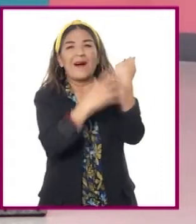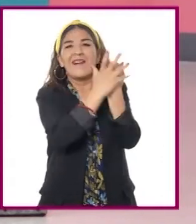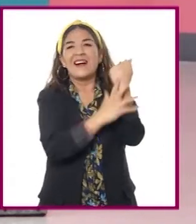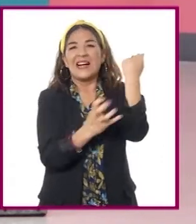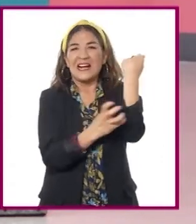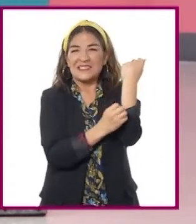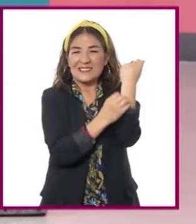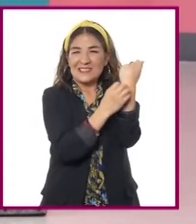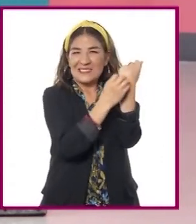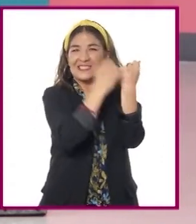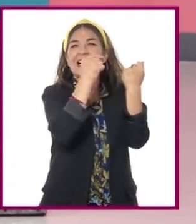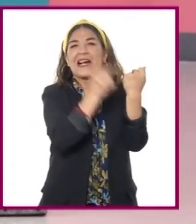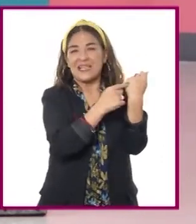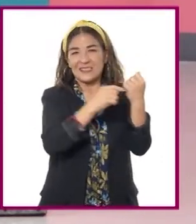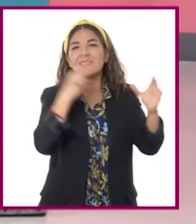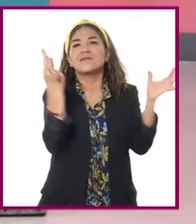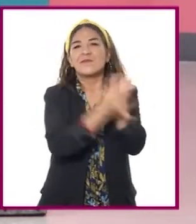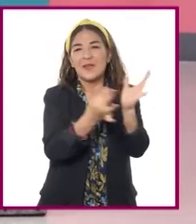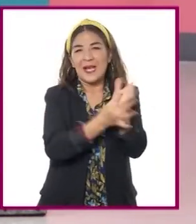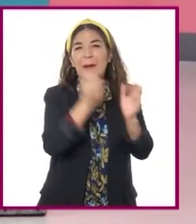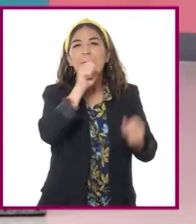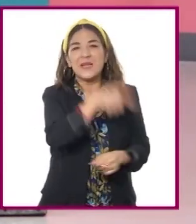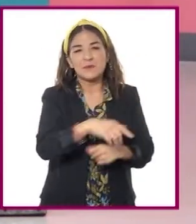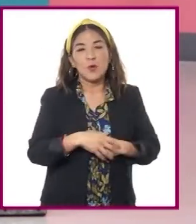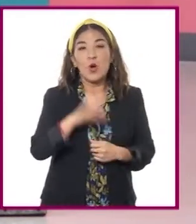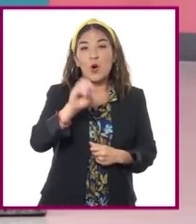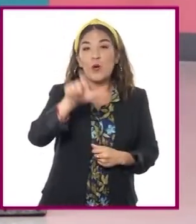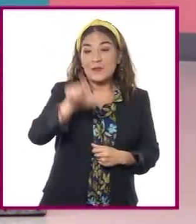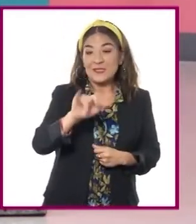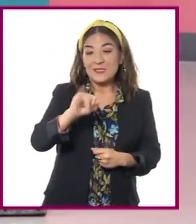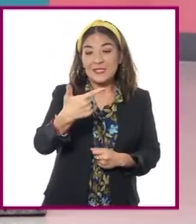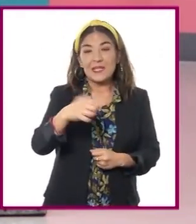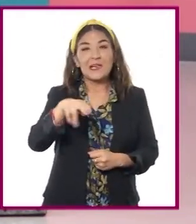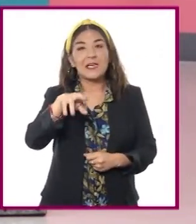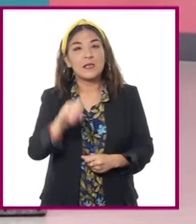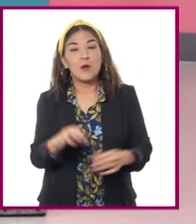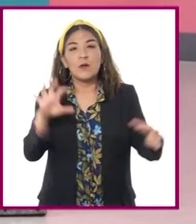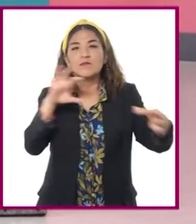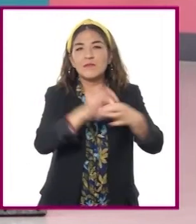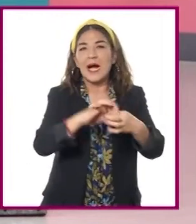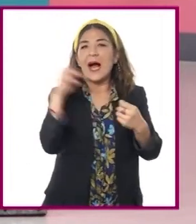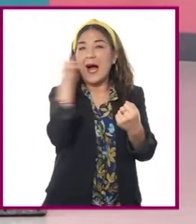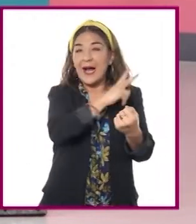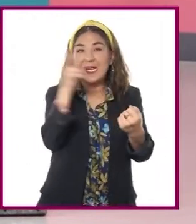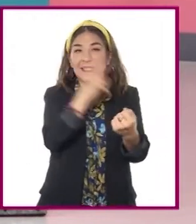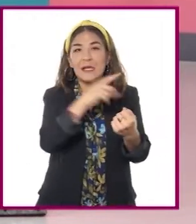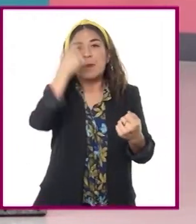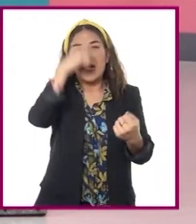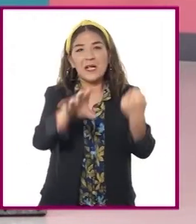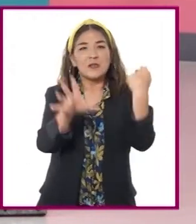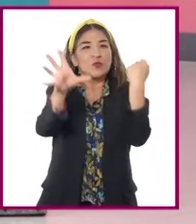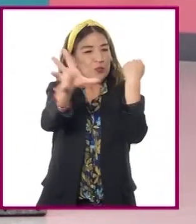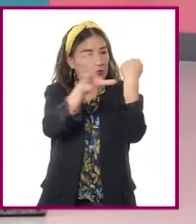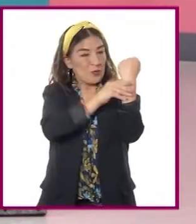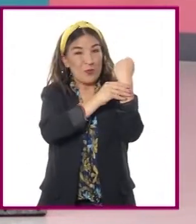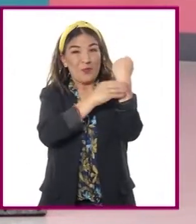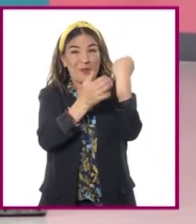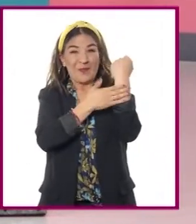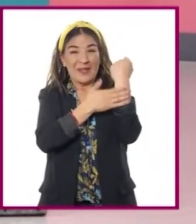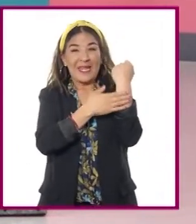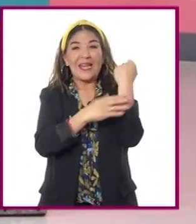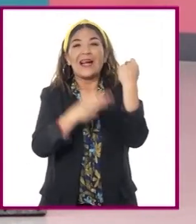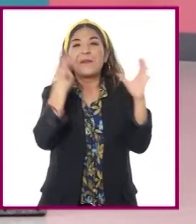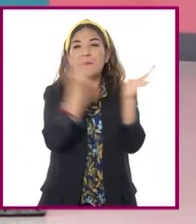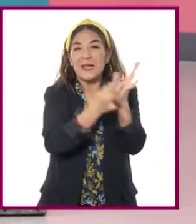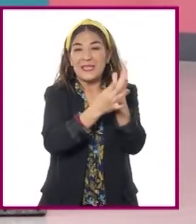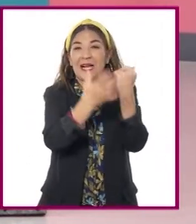En estos casos es el oxígeno presente en el aire quien cumple la función de captar los electrones y